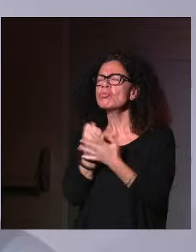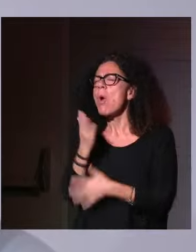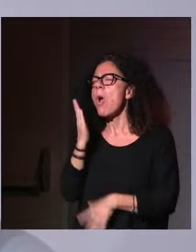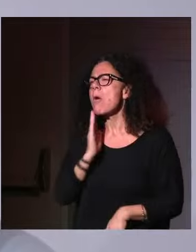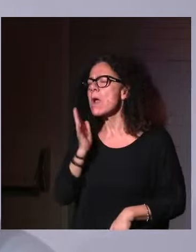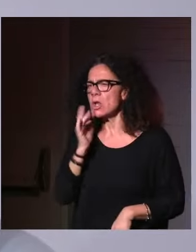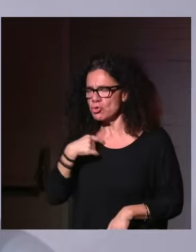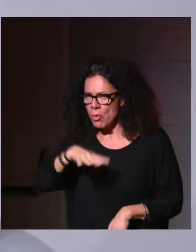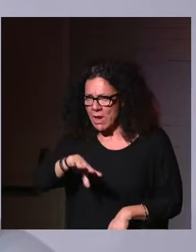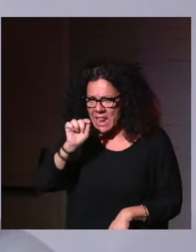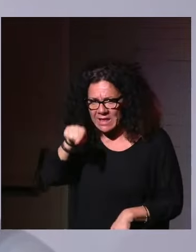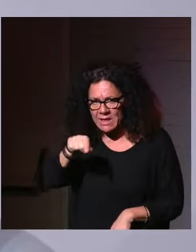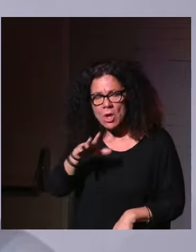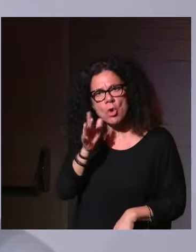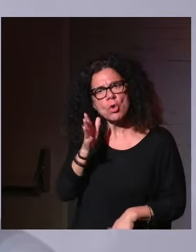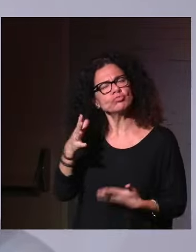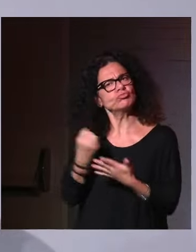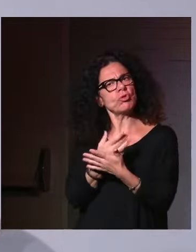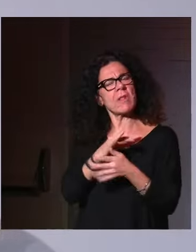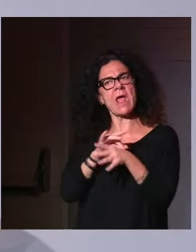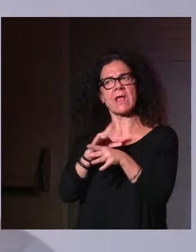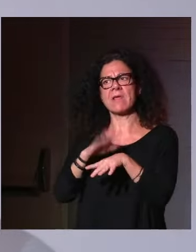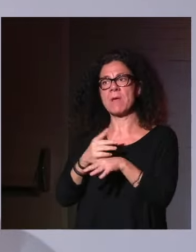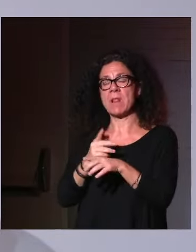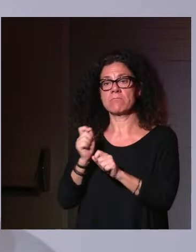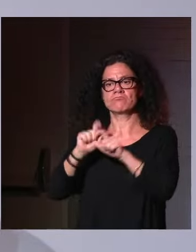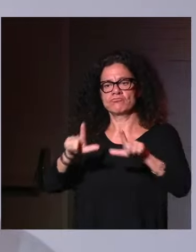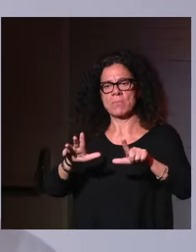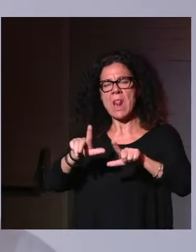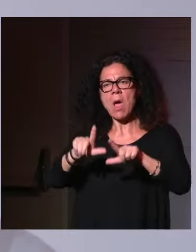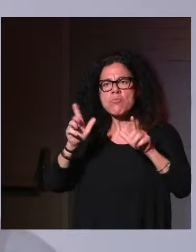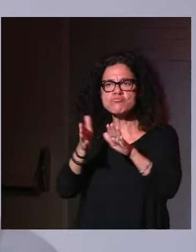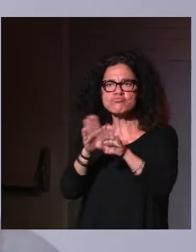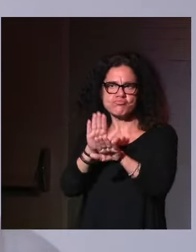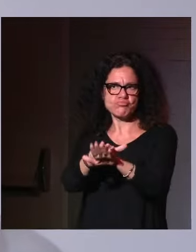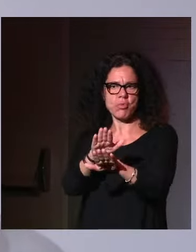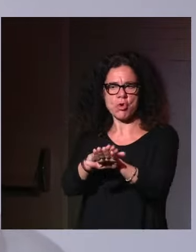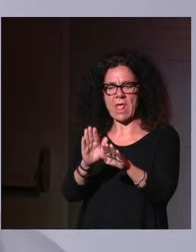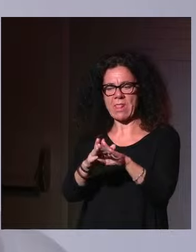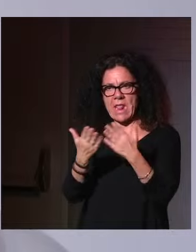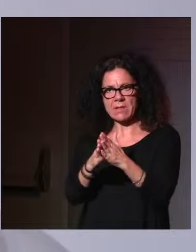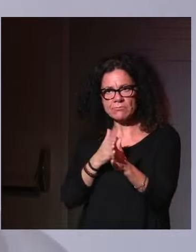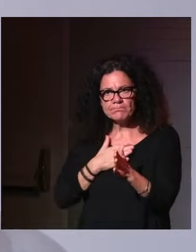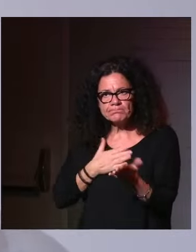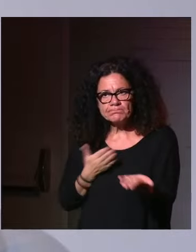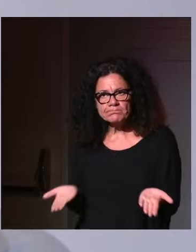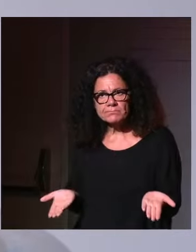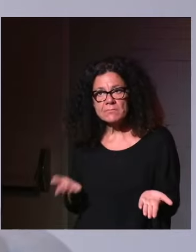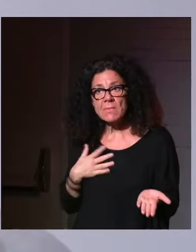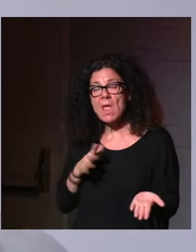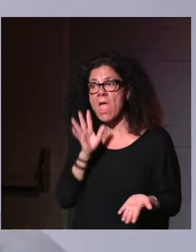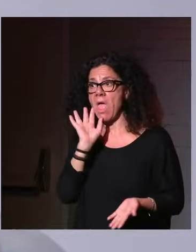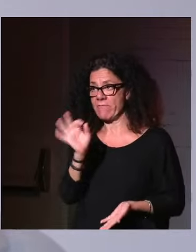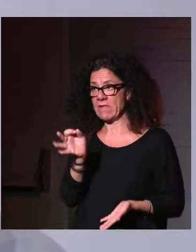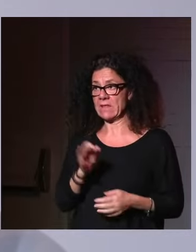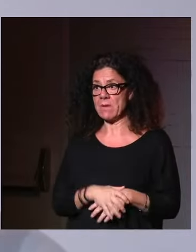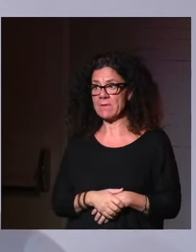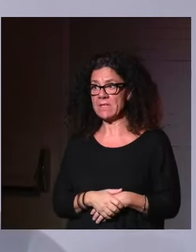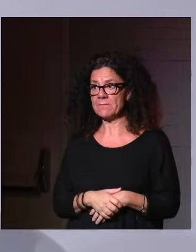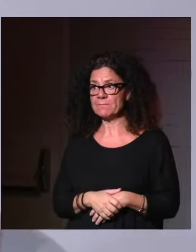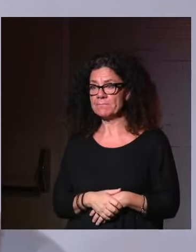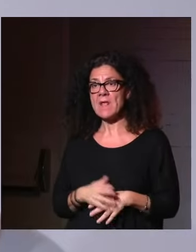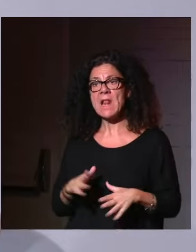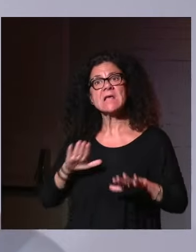yo la elegí con toda la agencia para ponerla en el en la portada de mi libro eh y efectivamente las